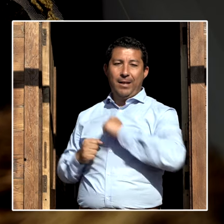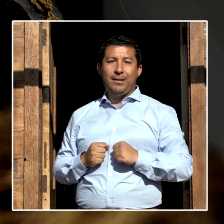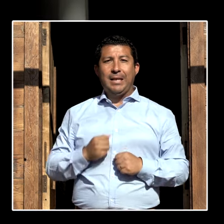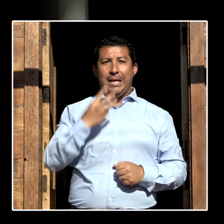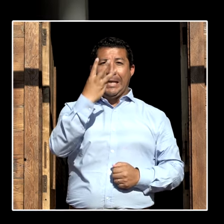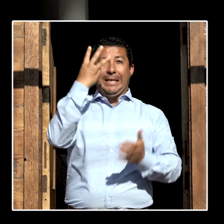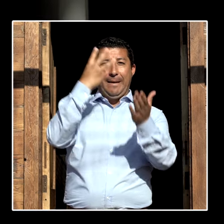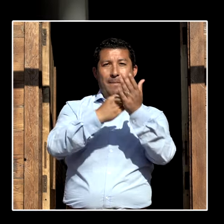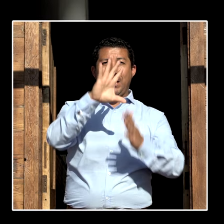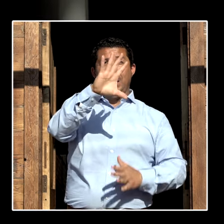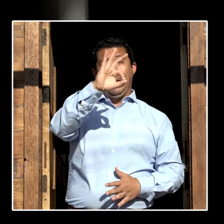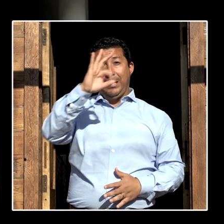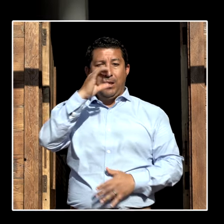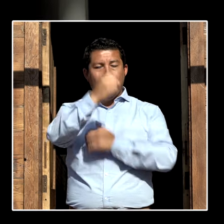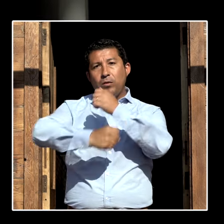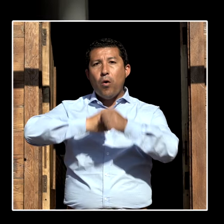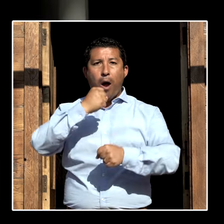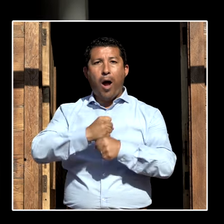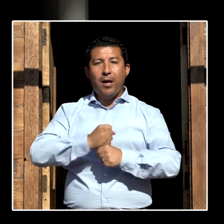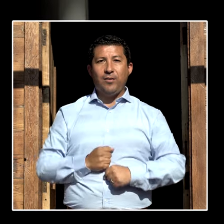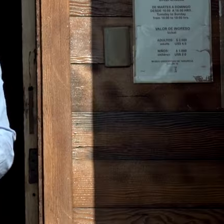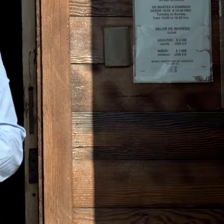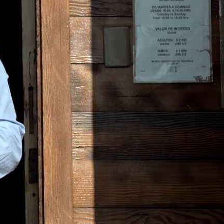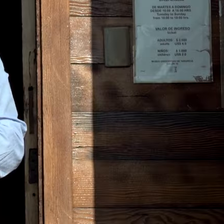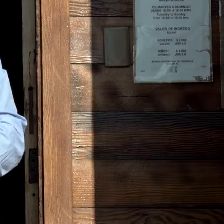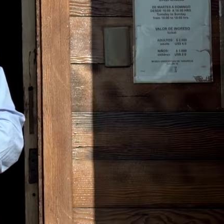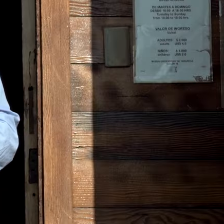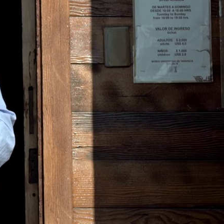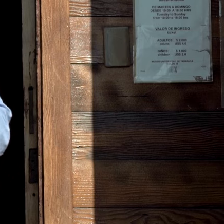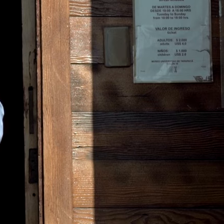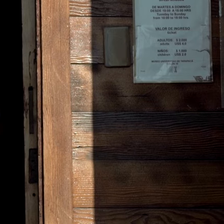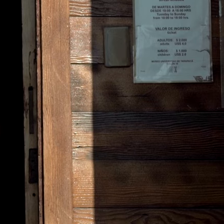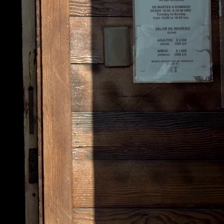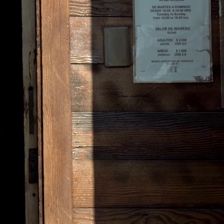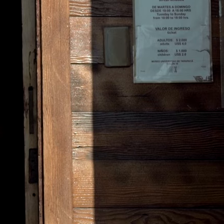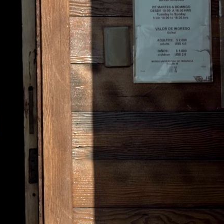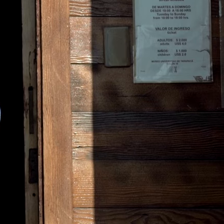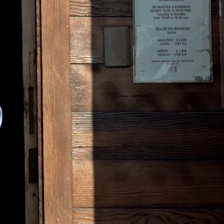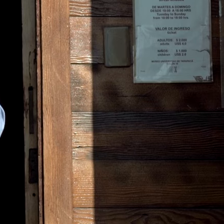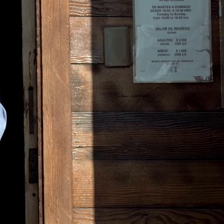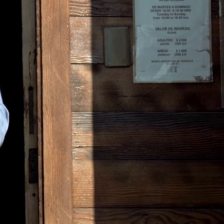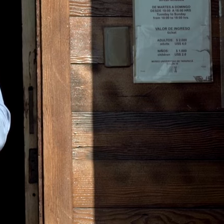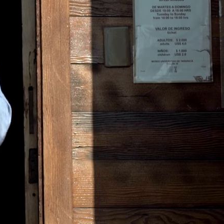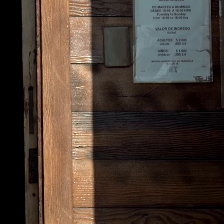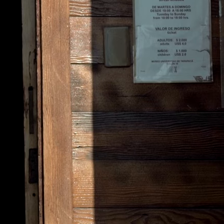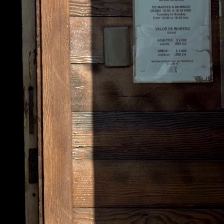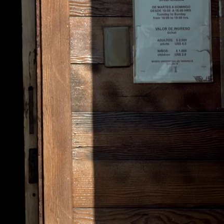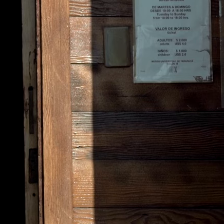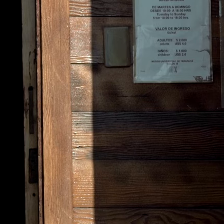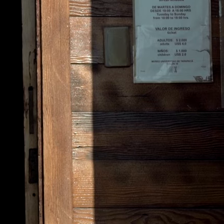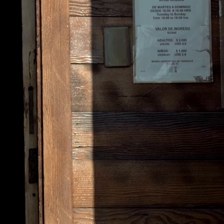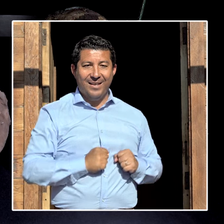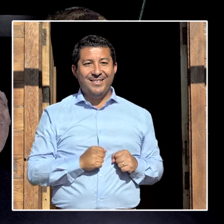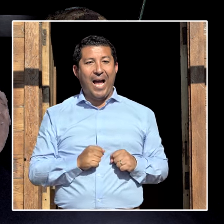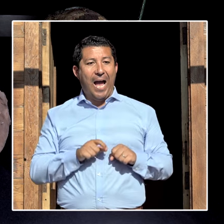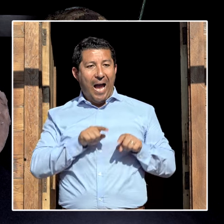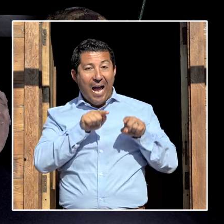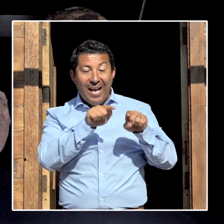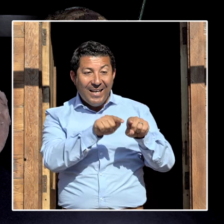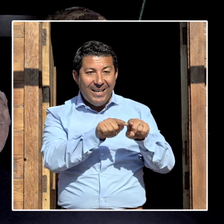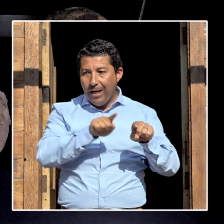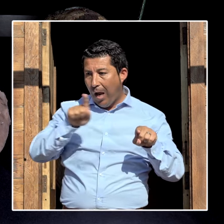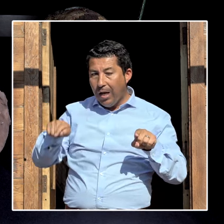años atrás si quieres saber más sobre estos antiguos habitantes de la región